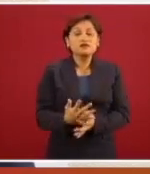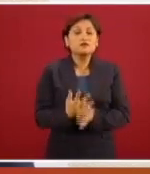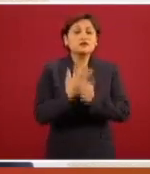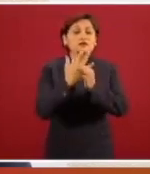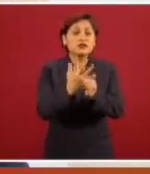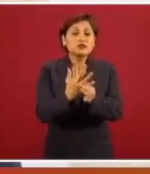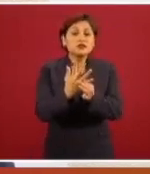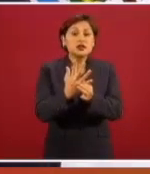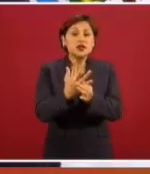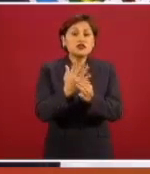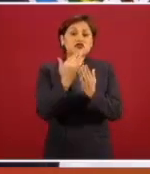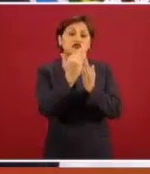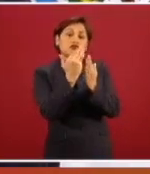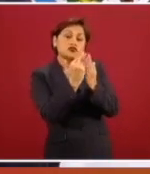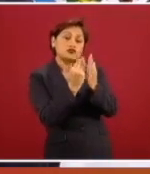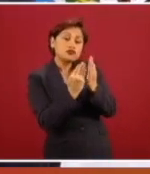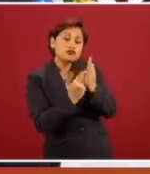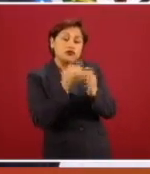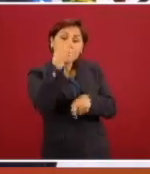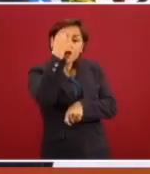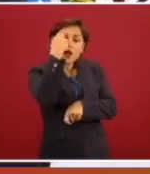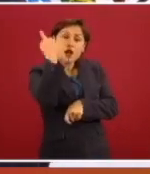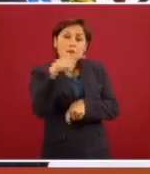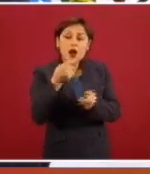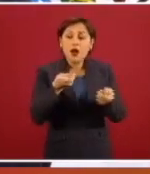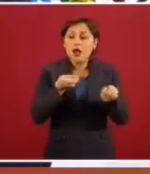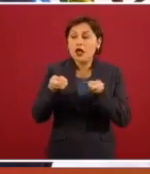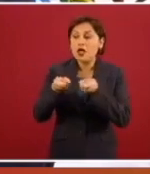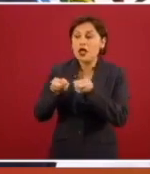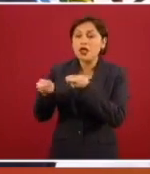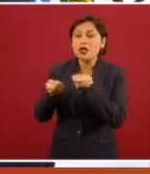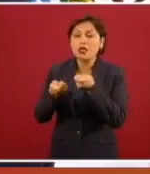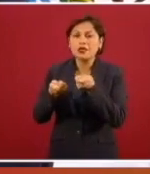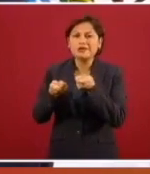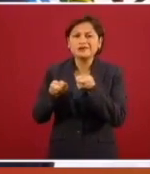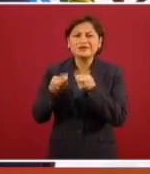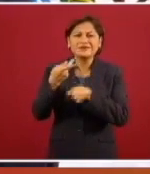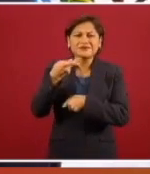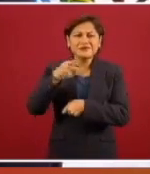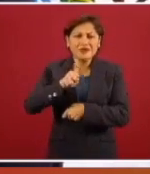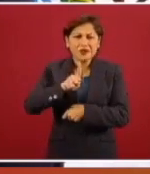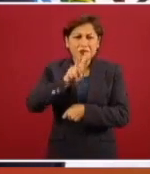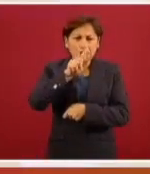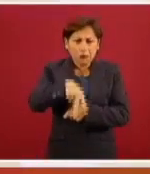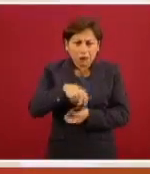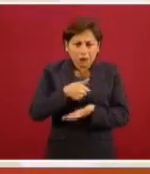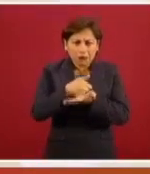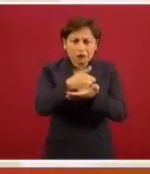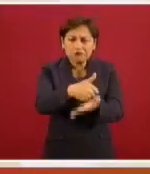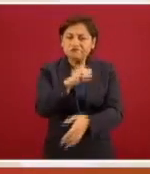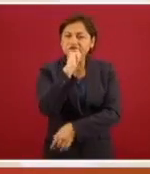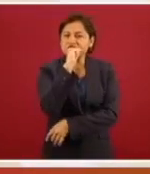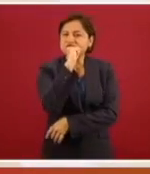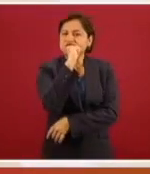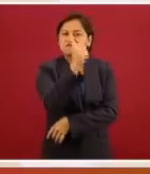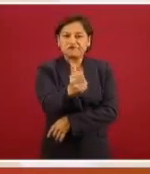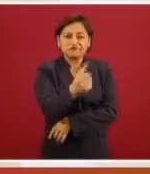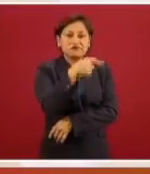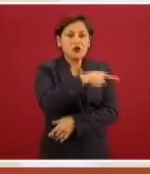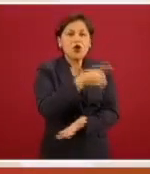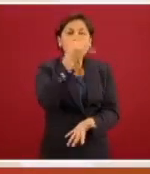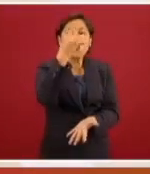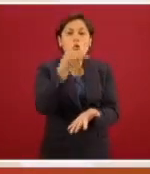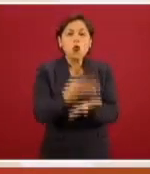solo profundizaban más la desigualdad y propiciaban la corrupción en